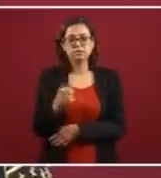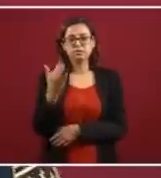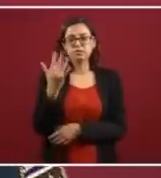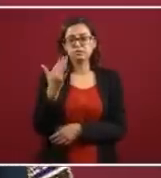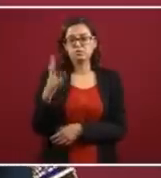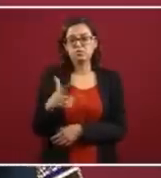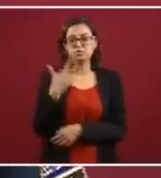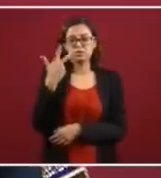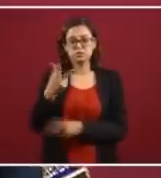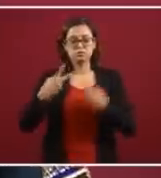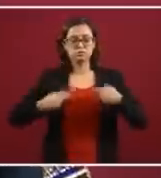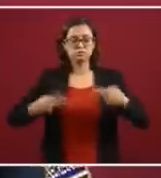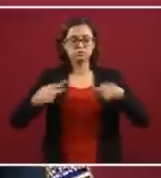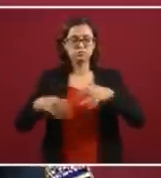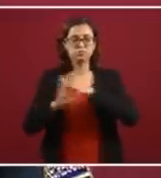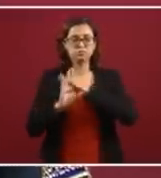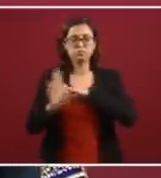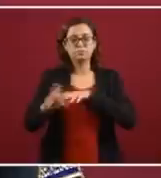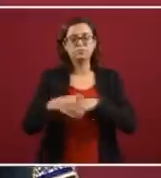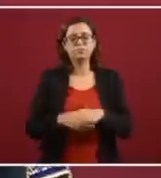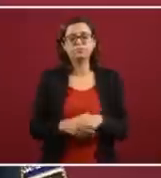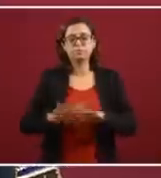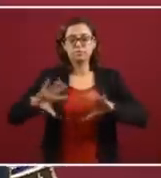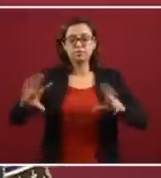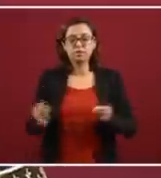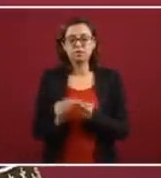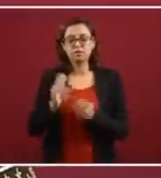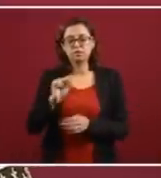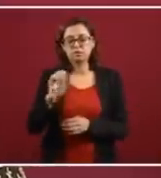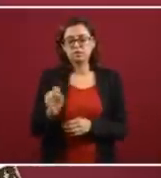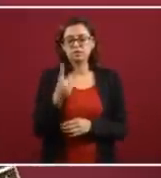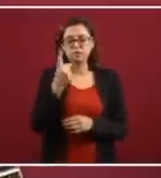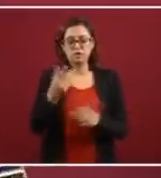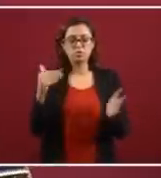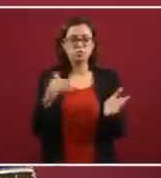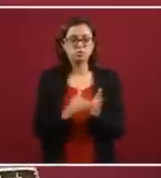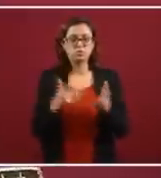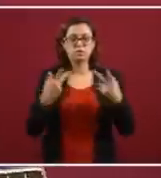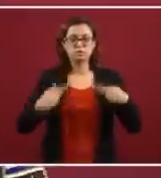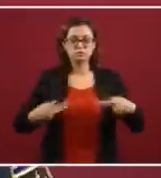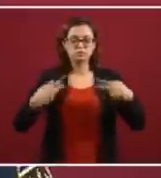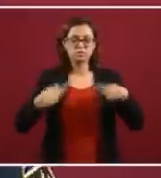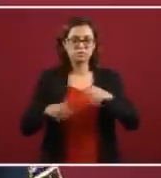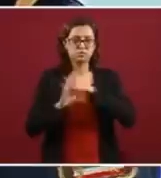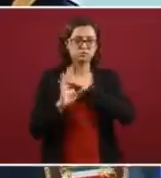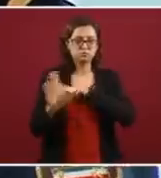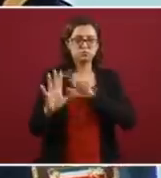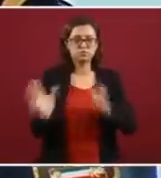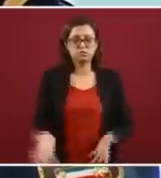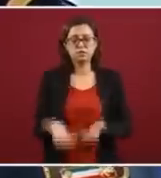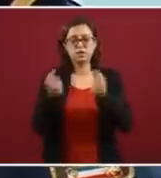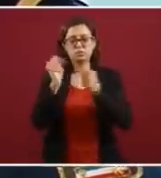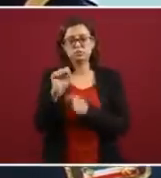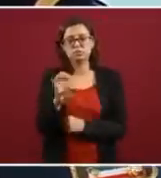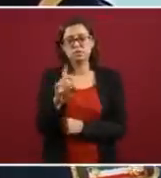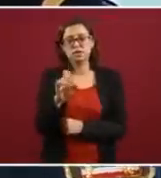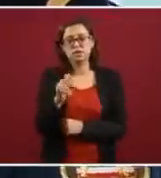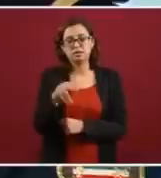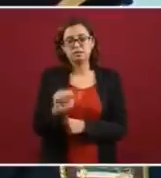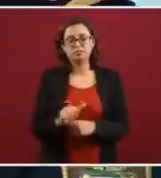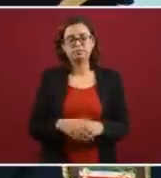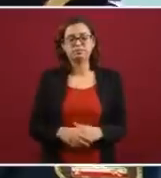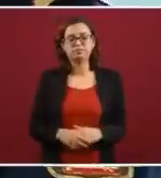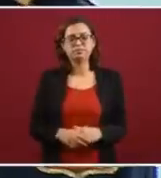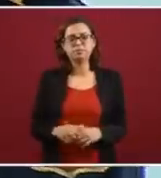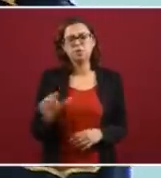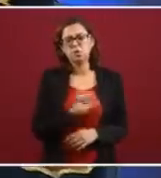46.158 migrantes y hacen un total de 61.000 migrantes rescatados por parte de las fuerzas federales.